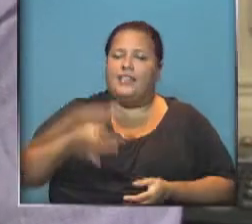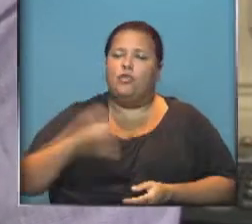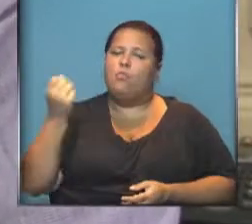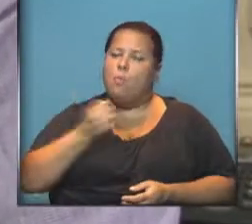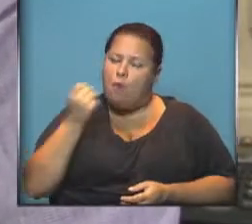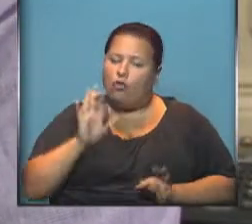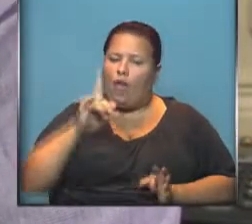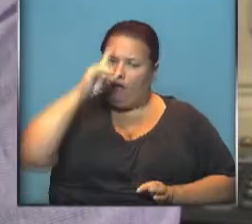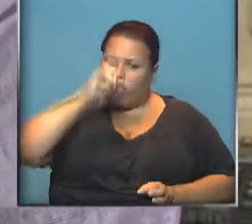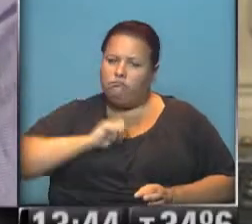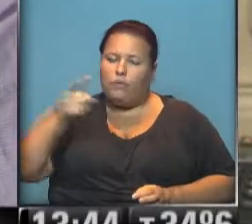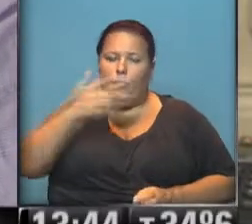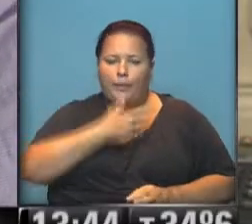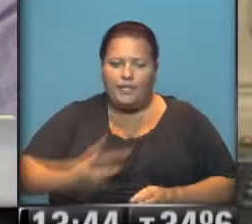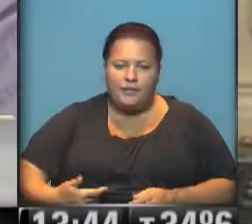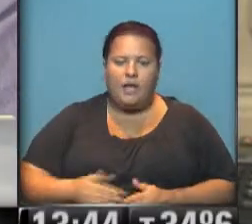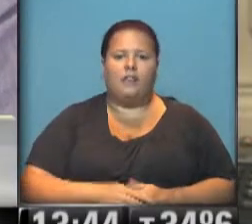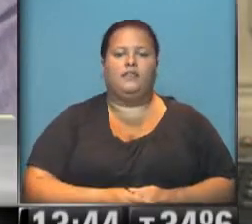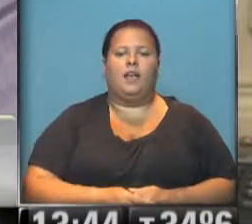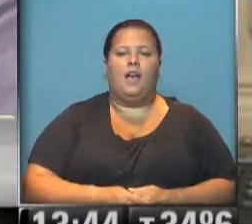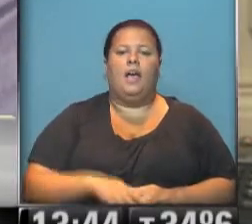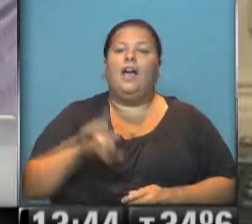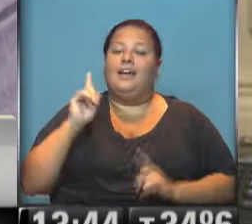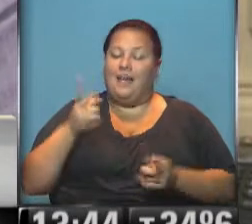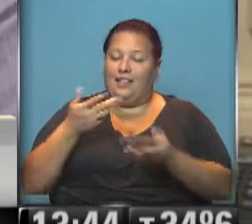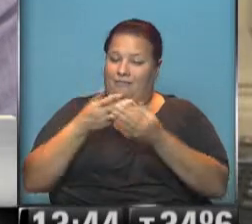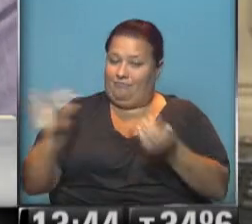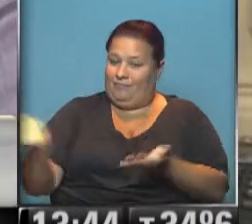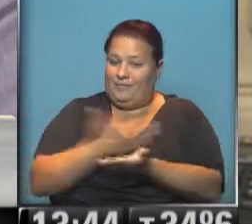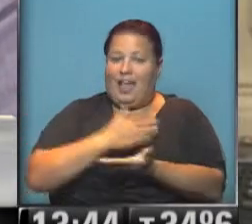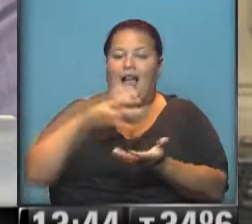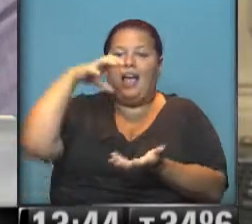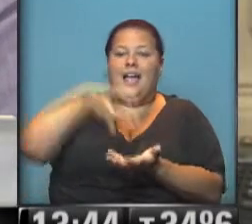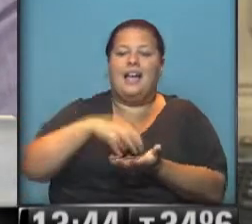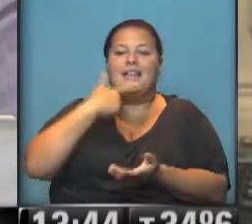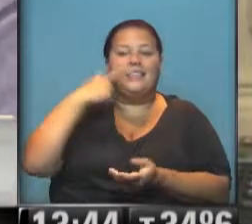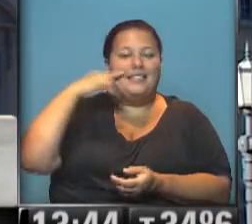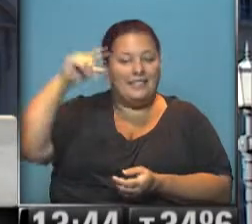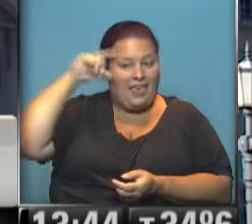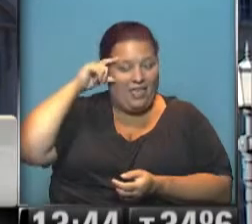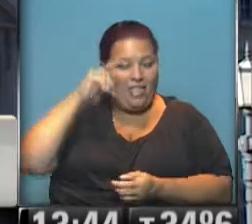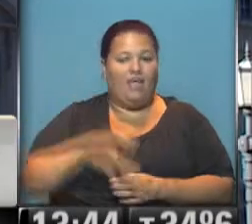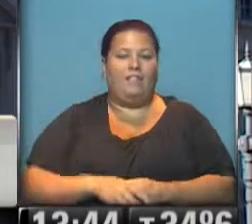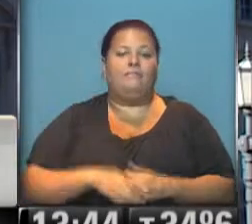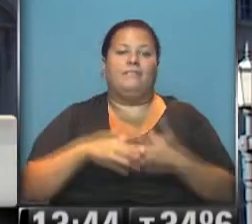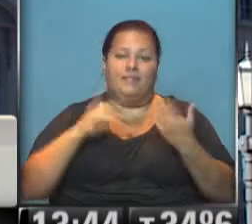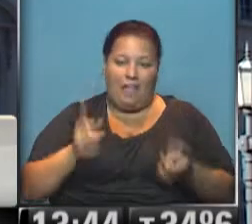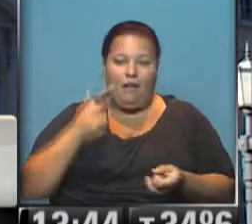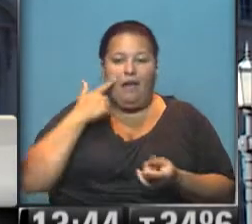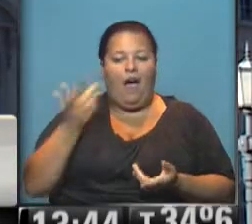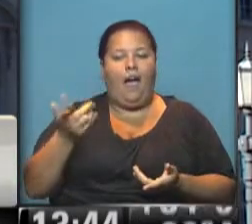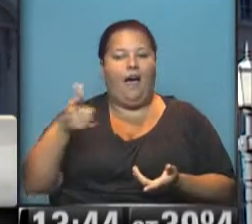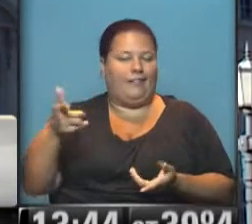valiente, donde no solo se disuelve la Secretaría de Inteligencia, que por supuesto mostró